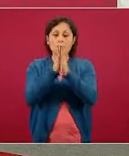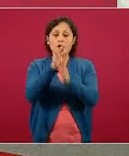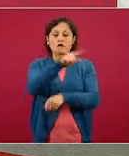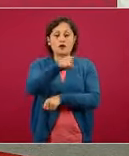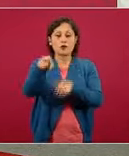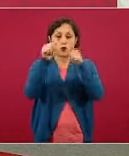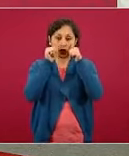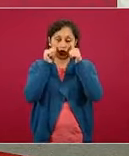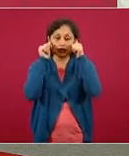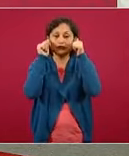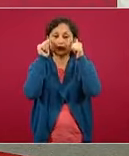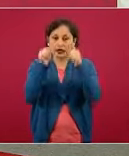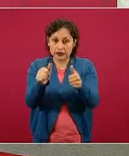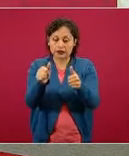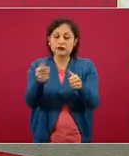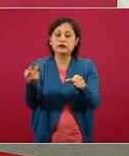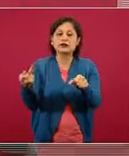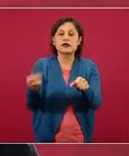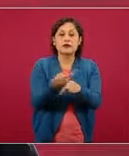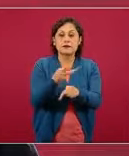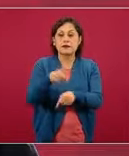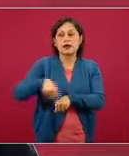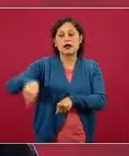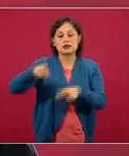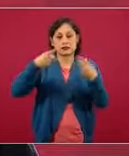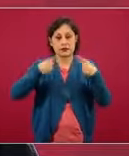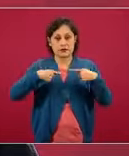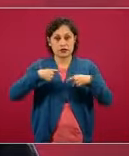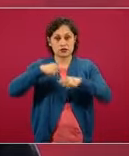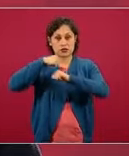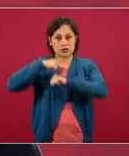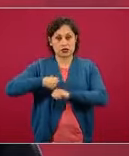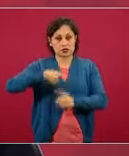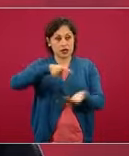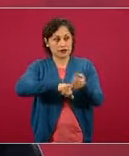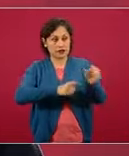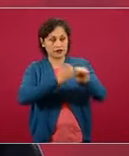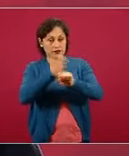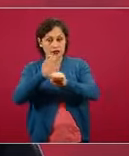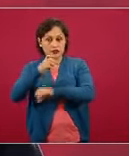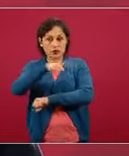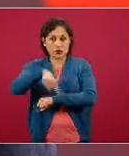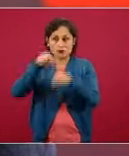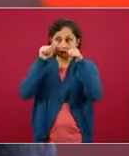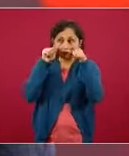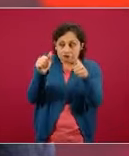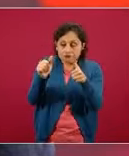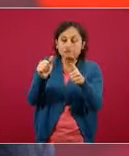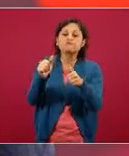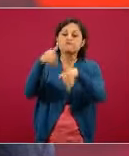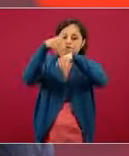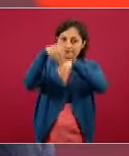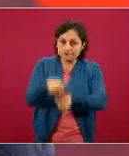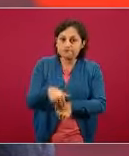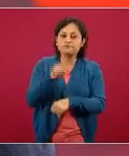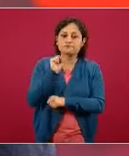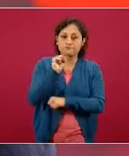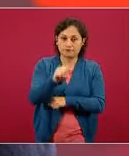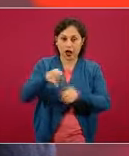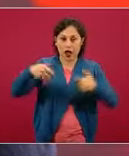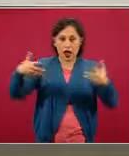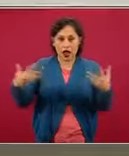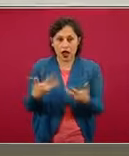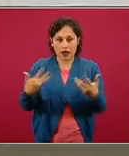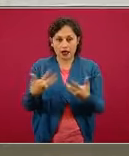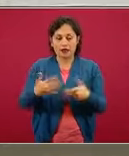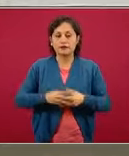recomendaciones que nos van a realizar nuestras autoridades locales, implementémosla, pongámoslas en práctica